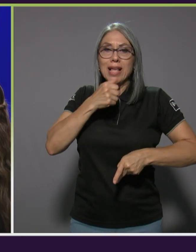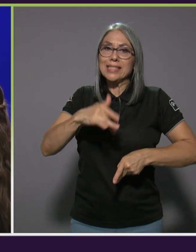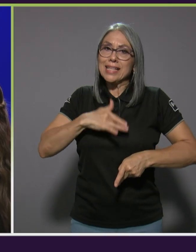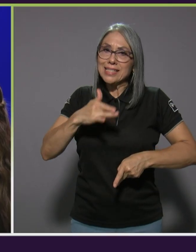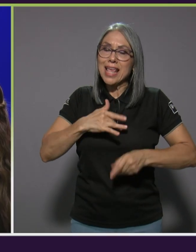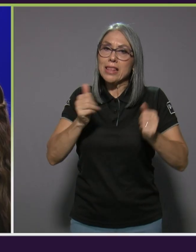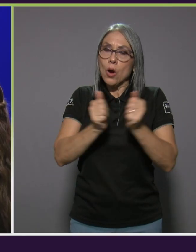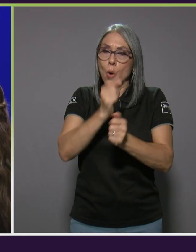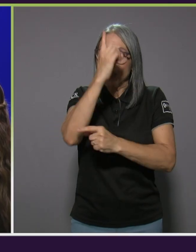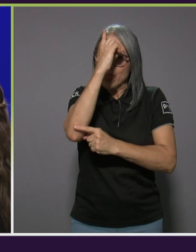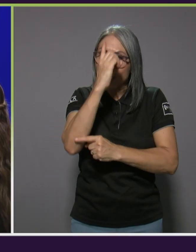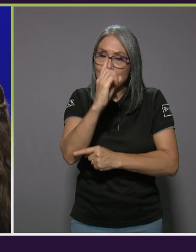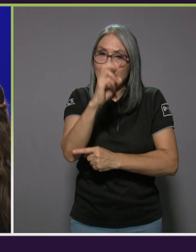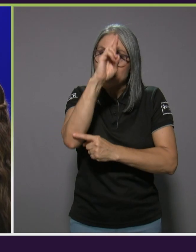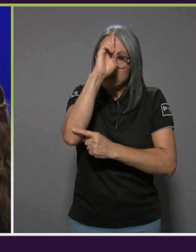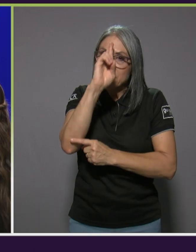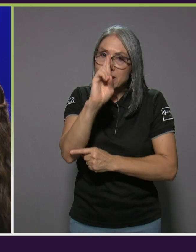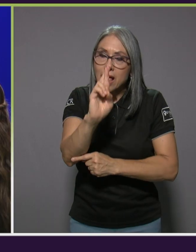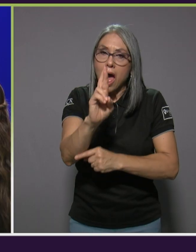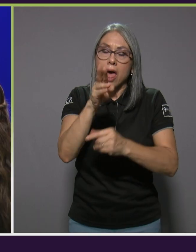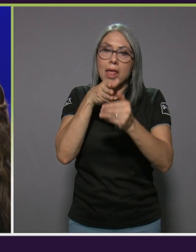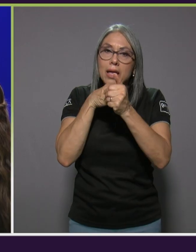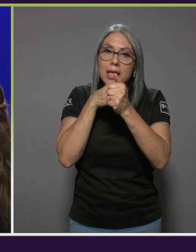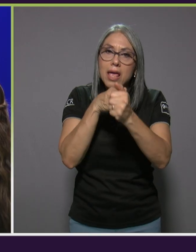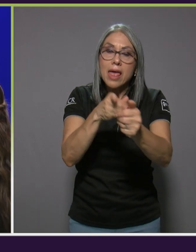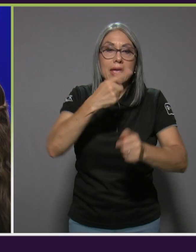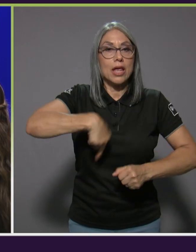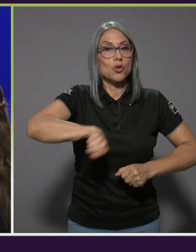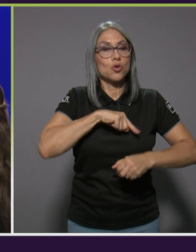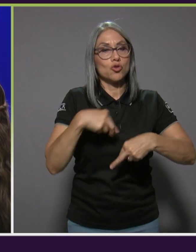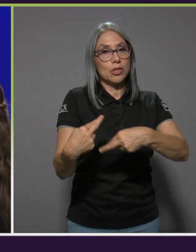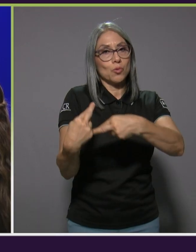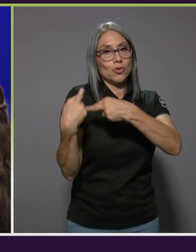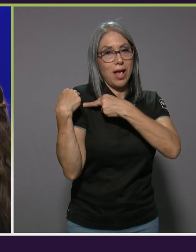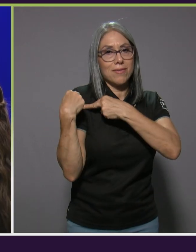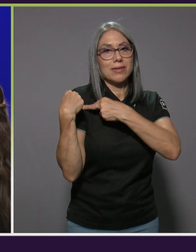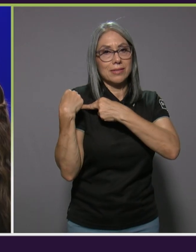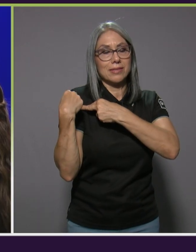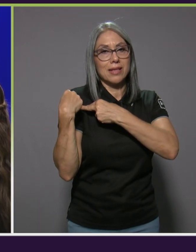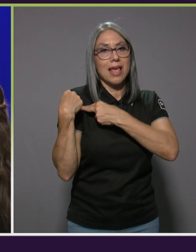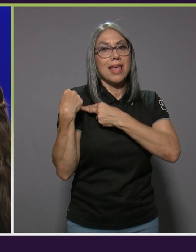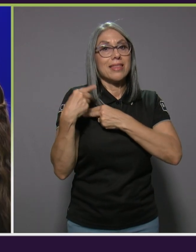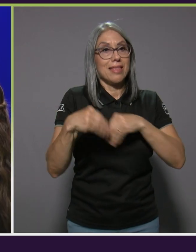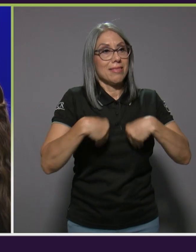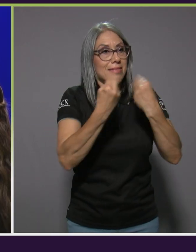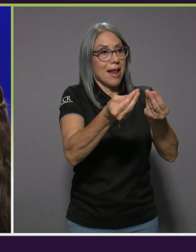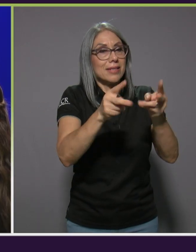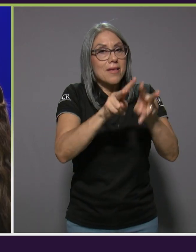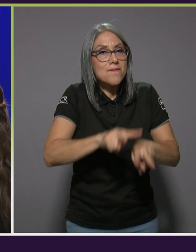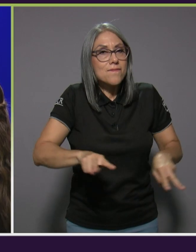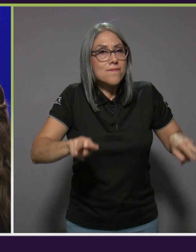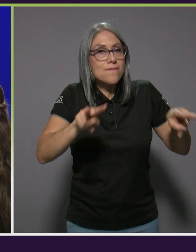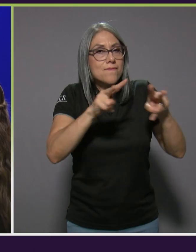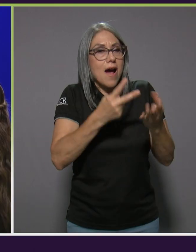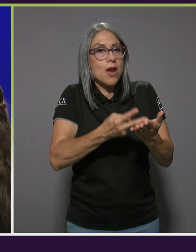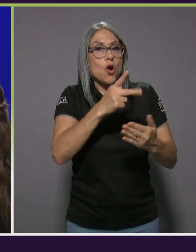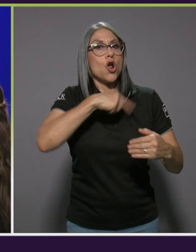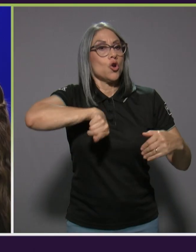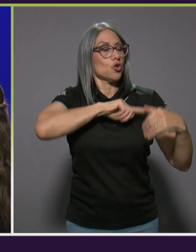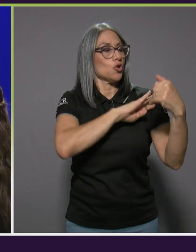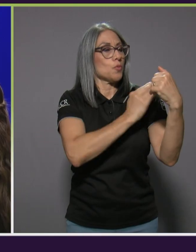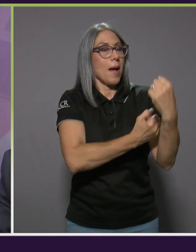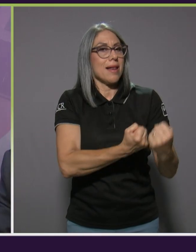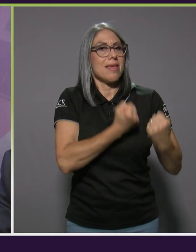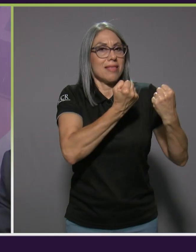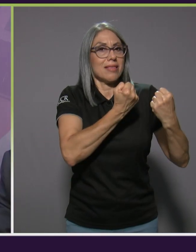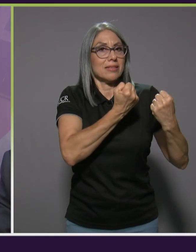respetada, orientada, y sobre todo que nosotros somos los responsables y depositarios de incrementar ese valor, que seamos valientes, que no tengamos miedo al